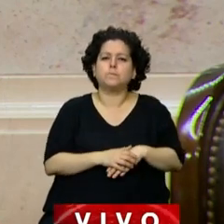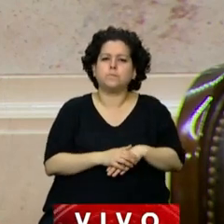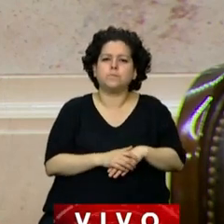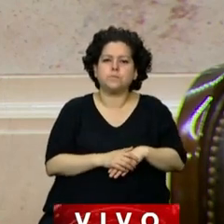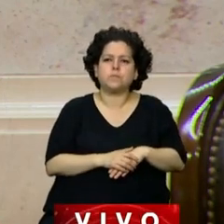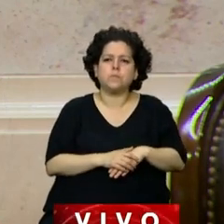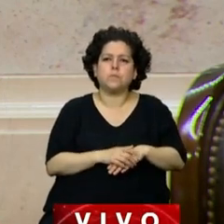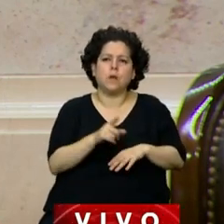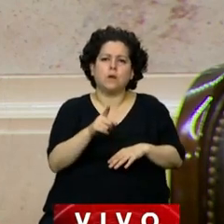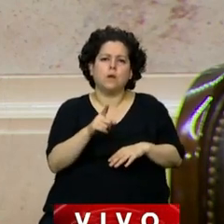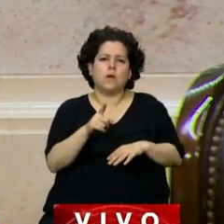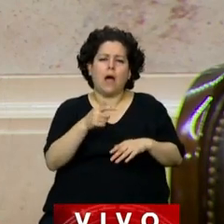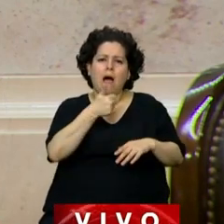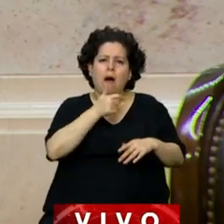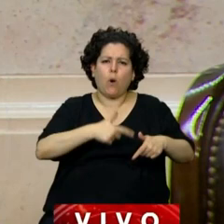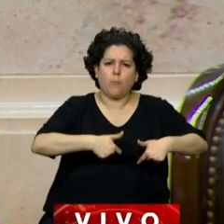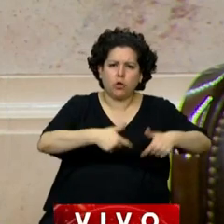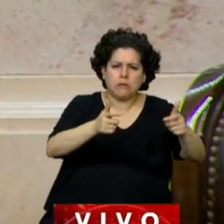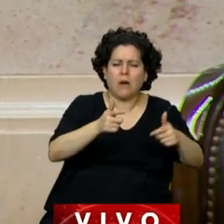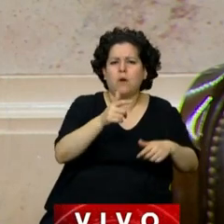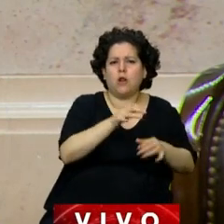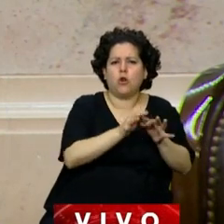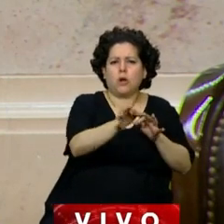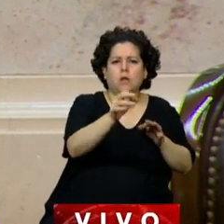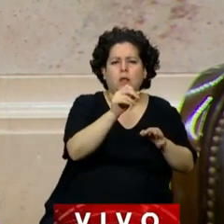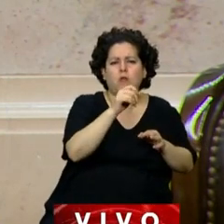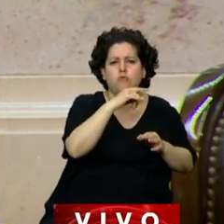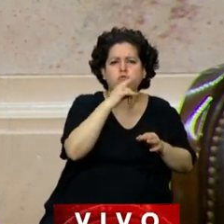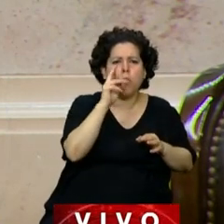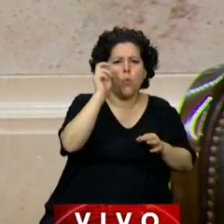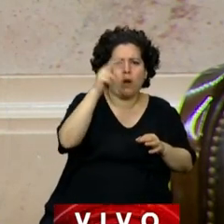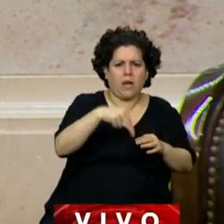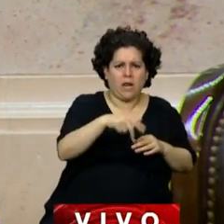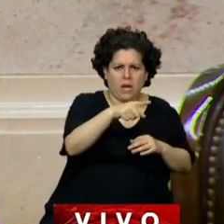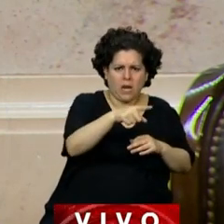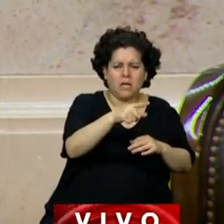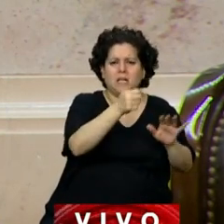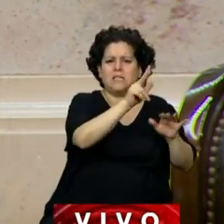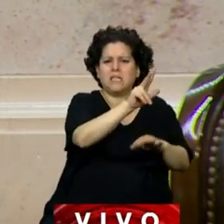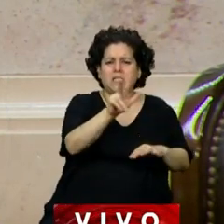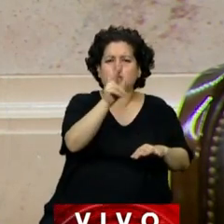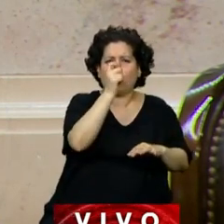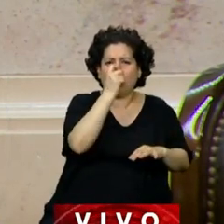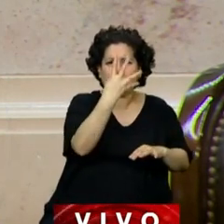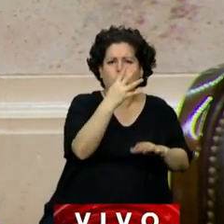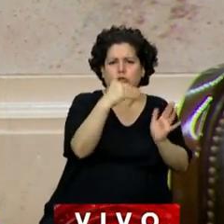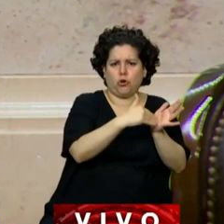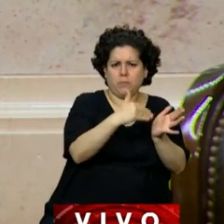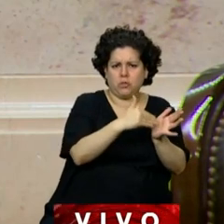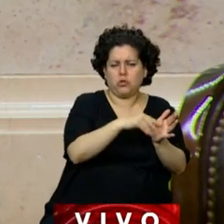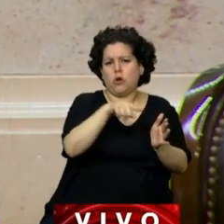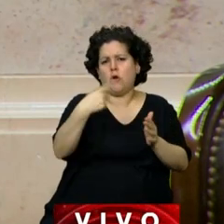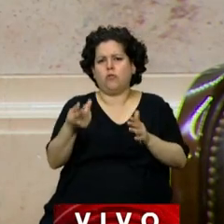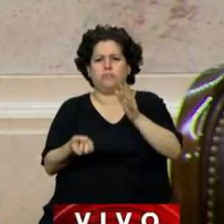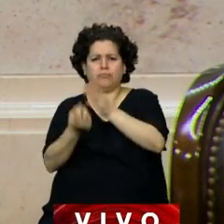La construcción del sistema de agua potable en la localidad de Junín, 344 millones. La construcción de espacios de primera